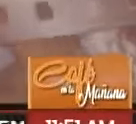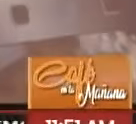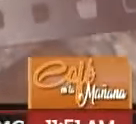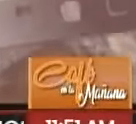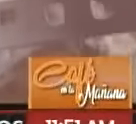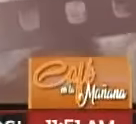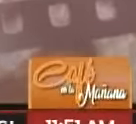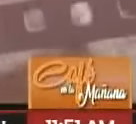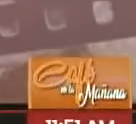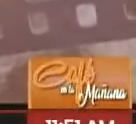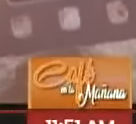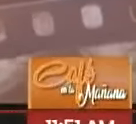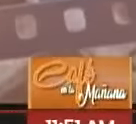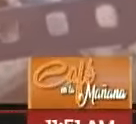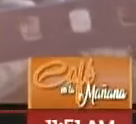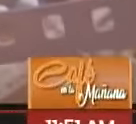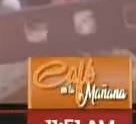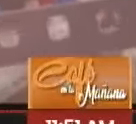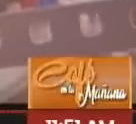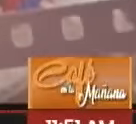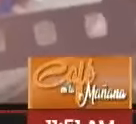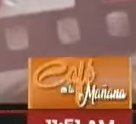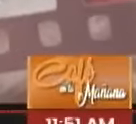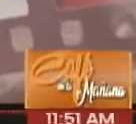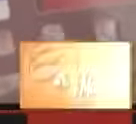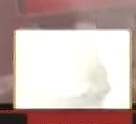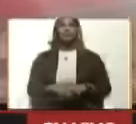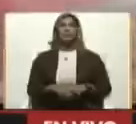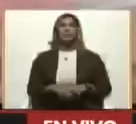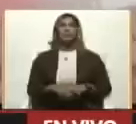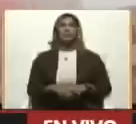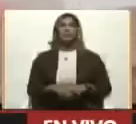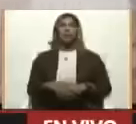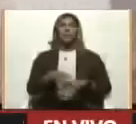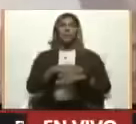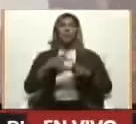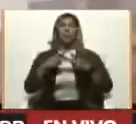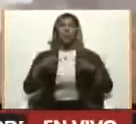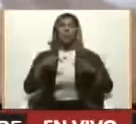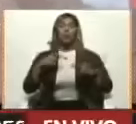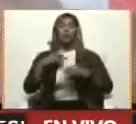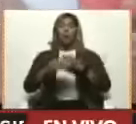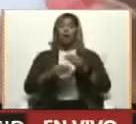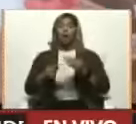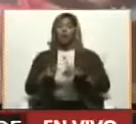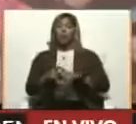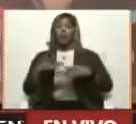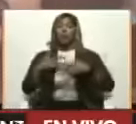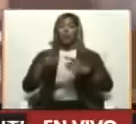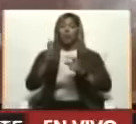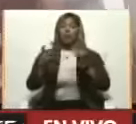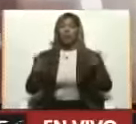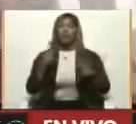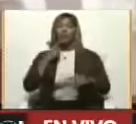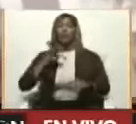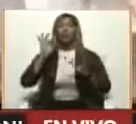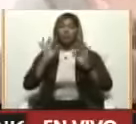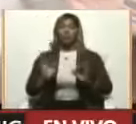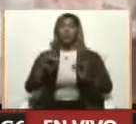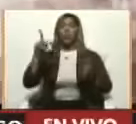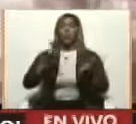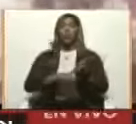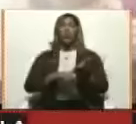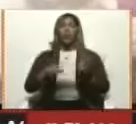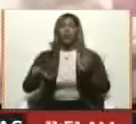El Ministerio Público es un órgano del poder ciudadano que actúa en representación del interés general, garantizando el cumplimiento del